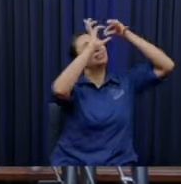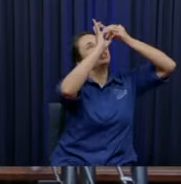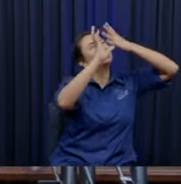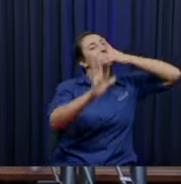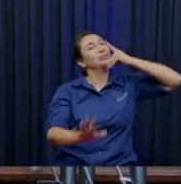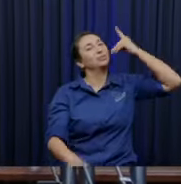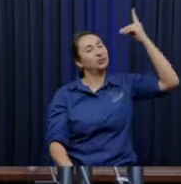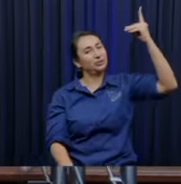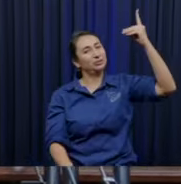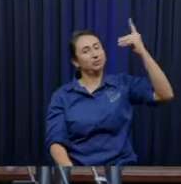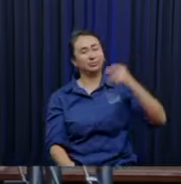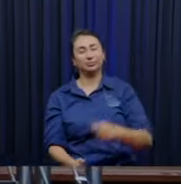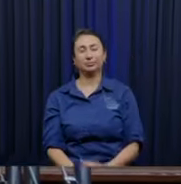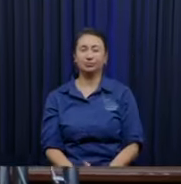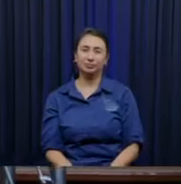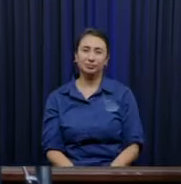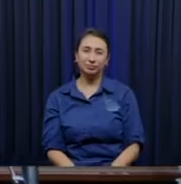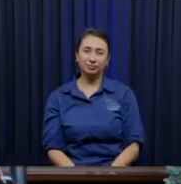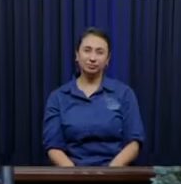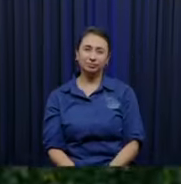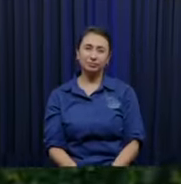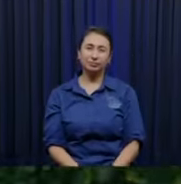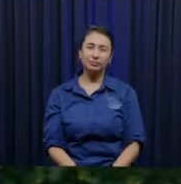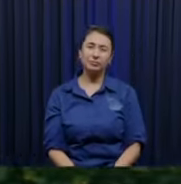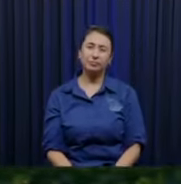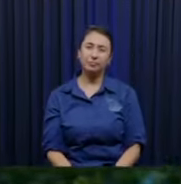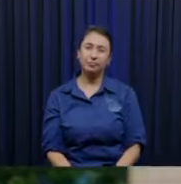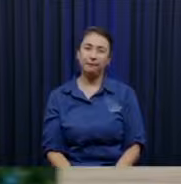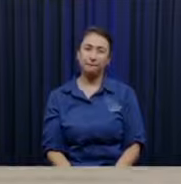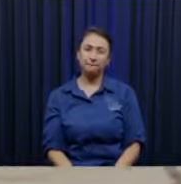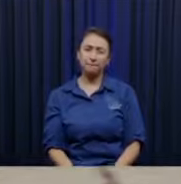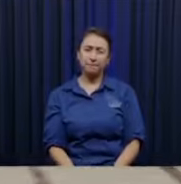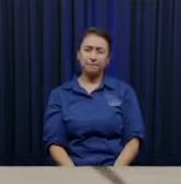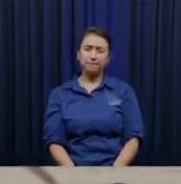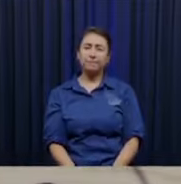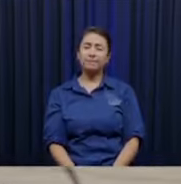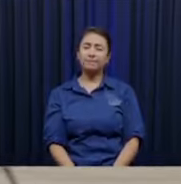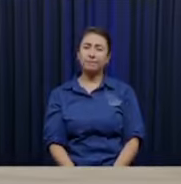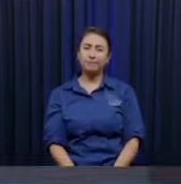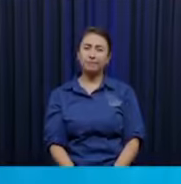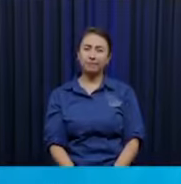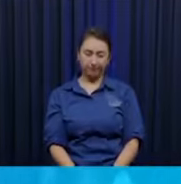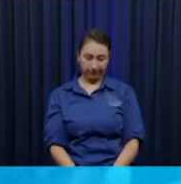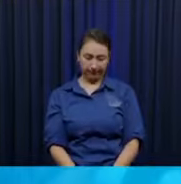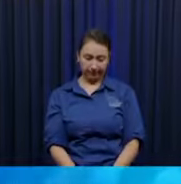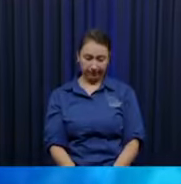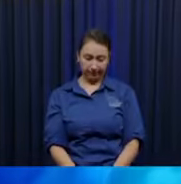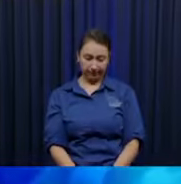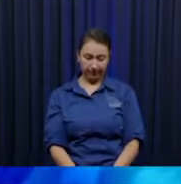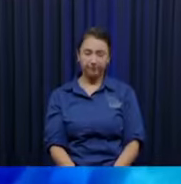millennials, no los patojitos, ni los jóvenes de ahorita, cáigame bien.